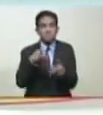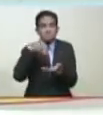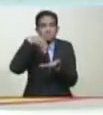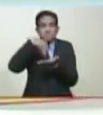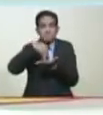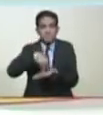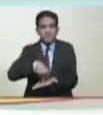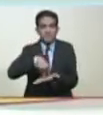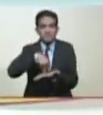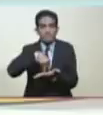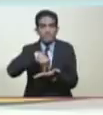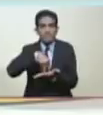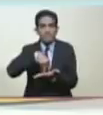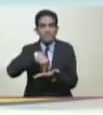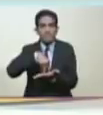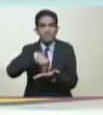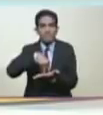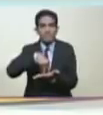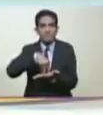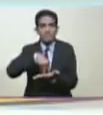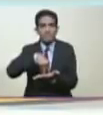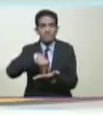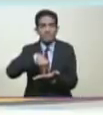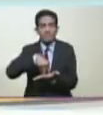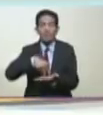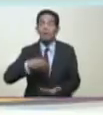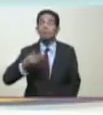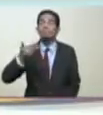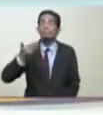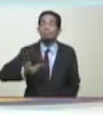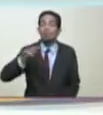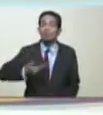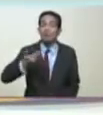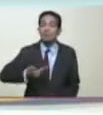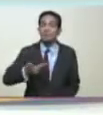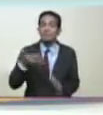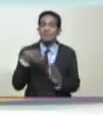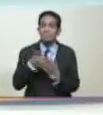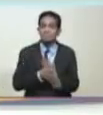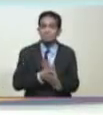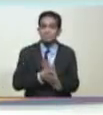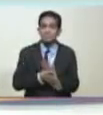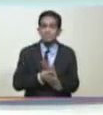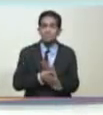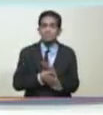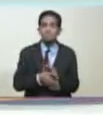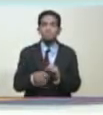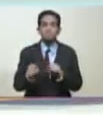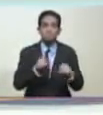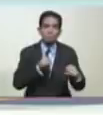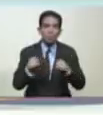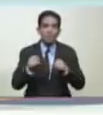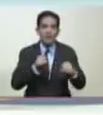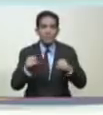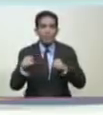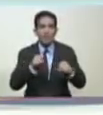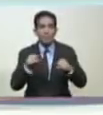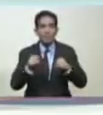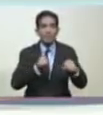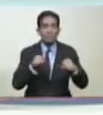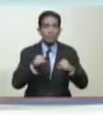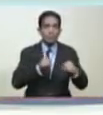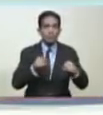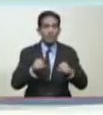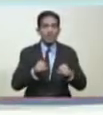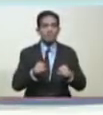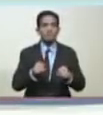caminando. Lo más importante en la vida es siempre estar en la dinámica del avance, en